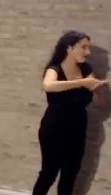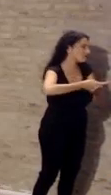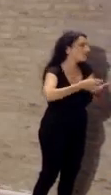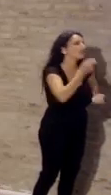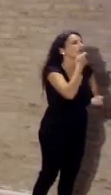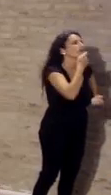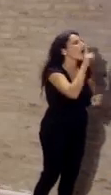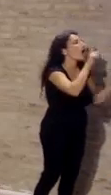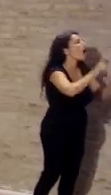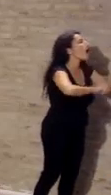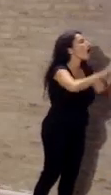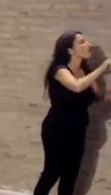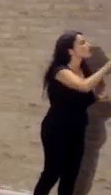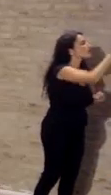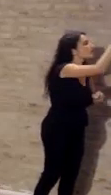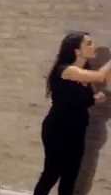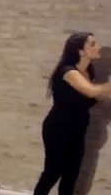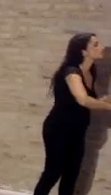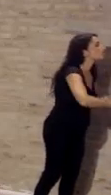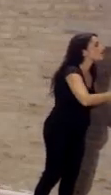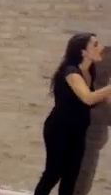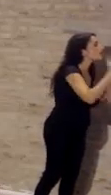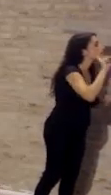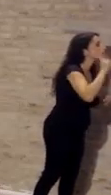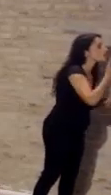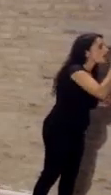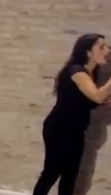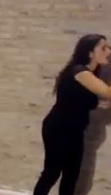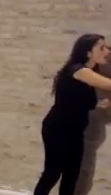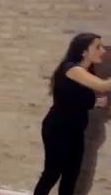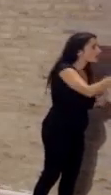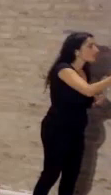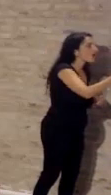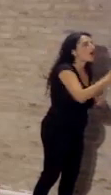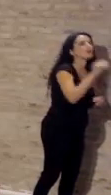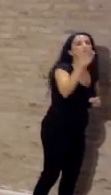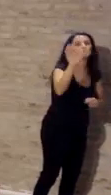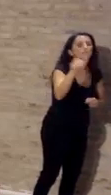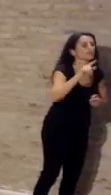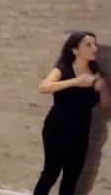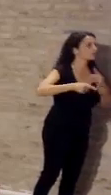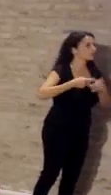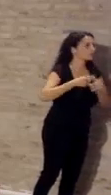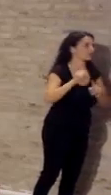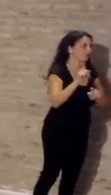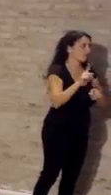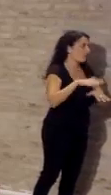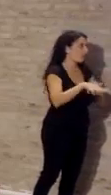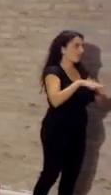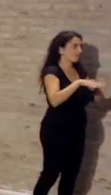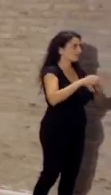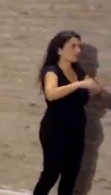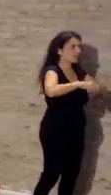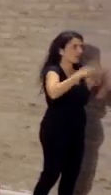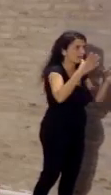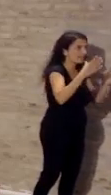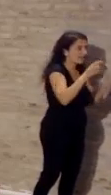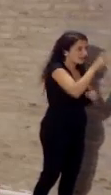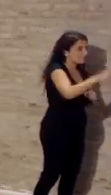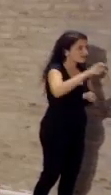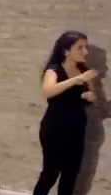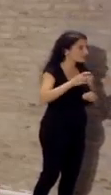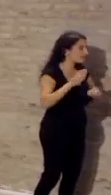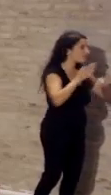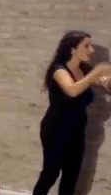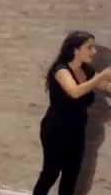ver cada vez que aparece alguien porque las denuncias no se sabe cuando uno no elige cuando ir a denunciar entonces tiene que ser